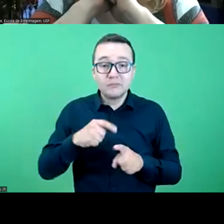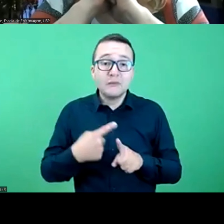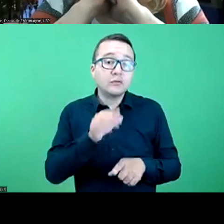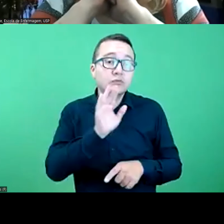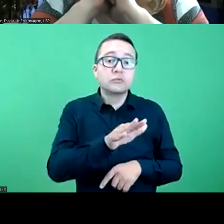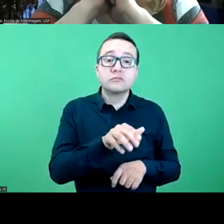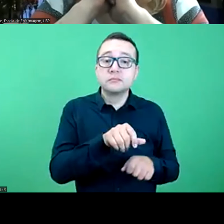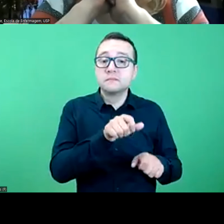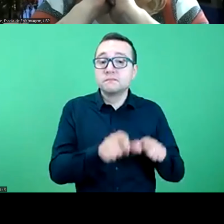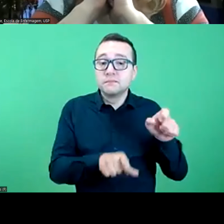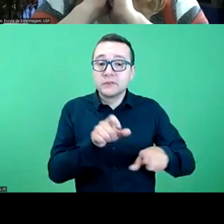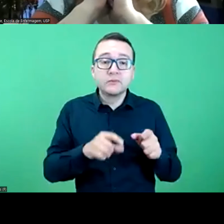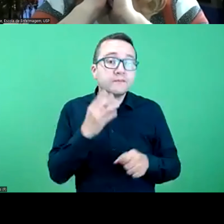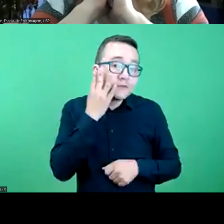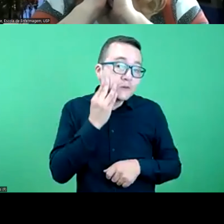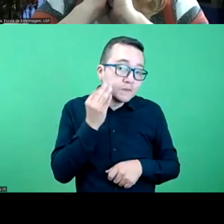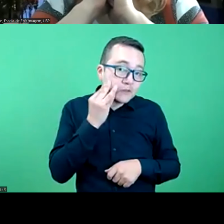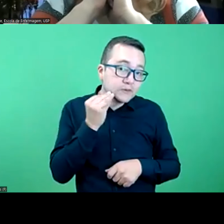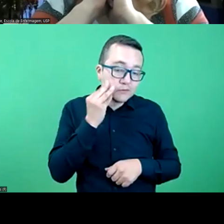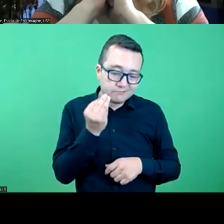uno como pacientes, ¿eh?